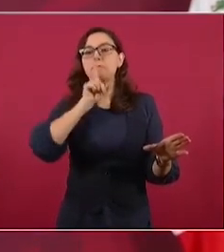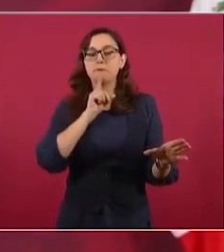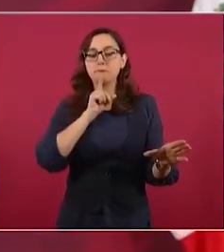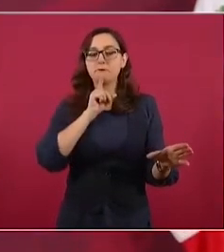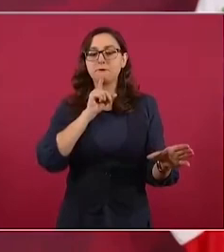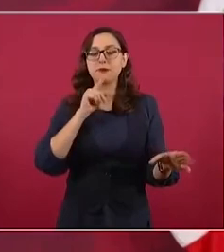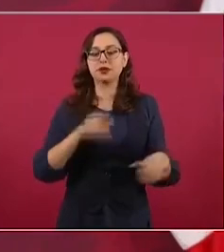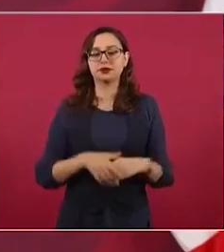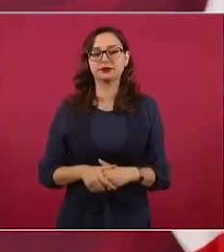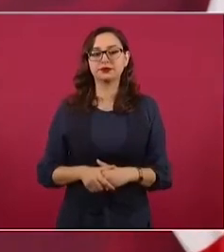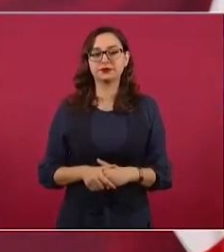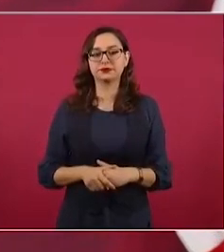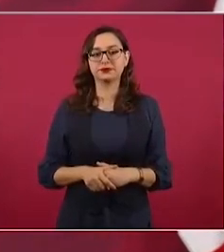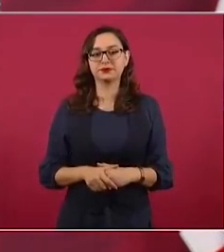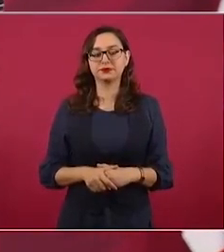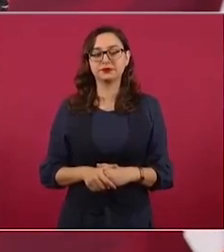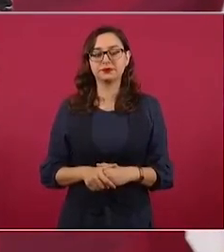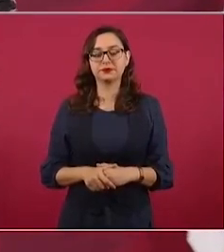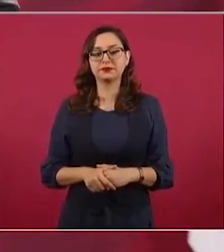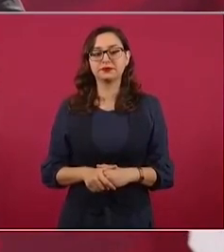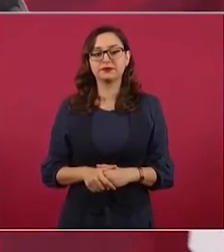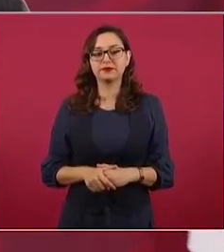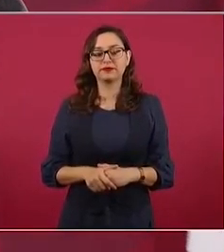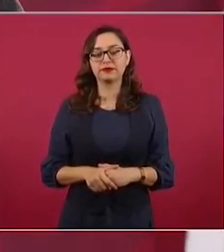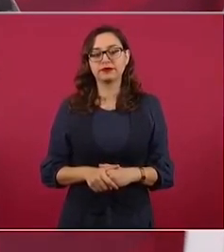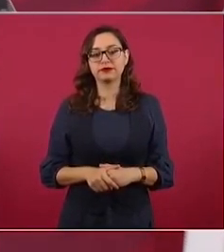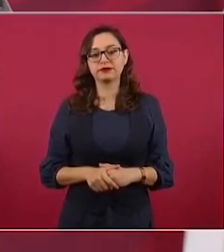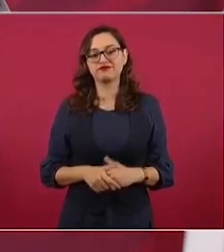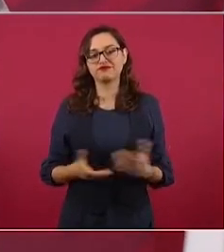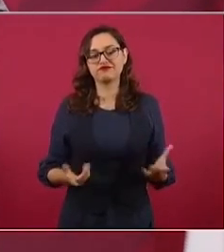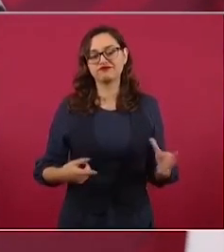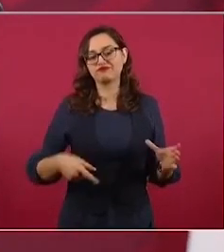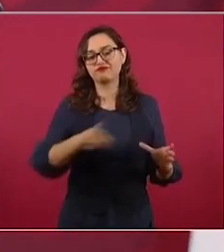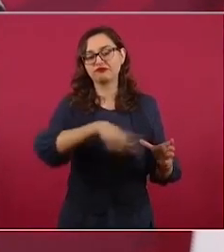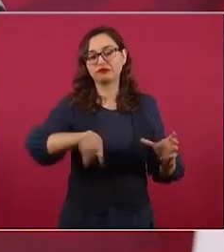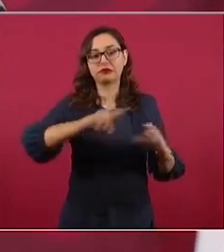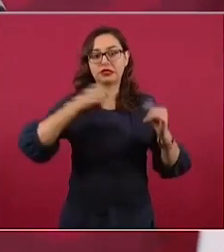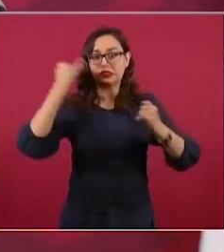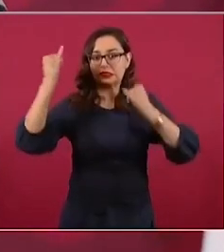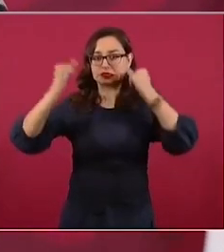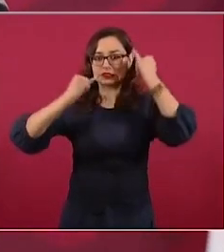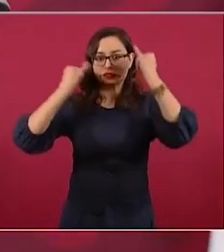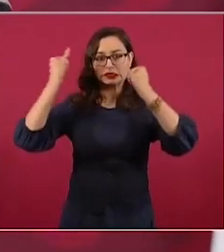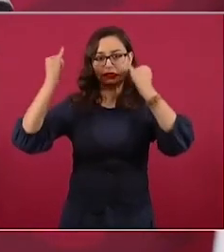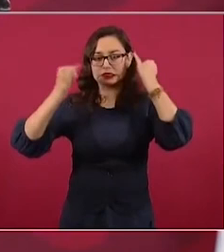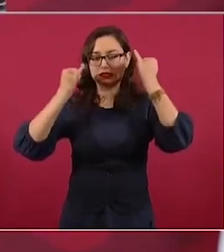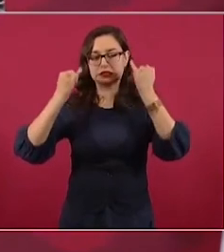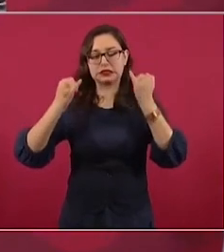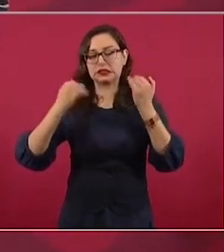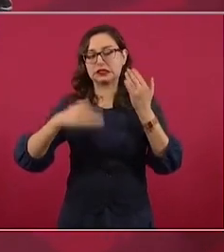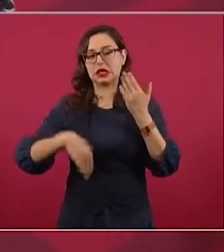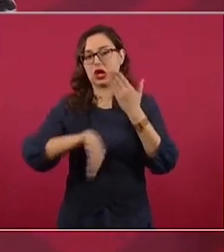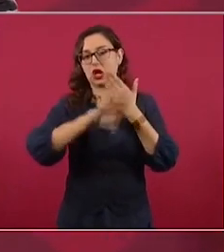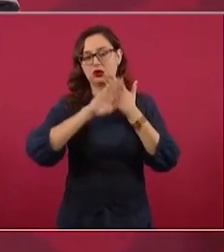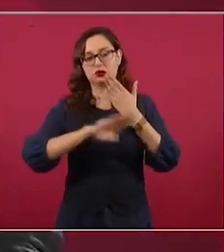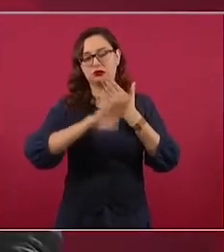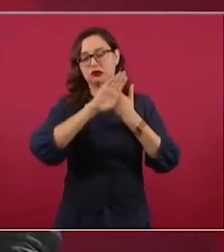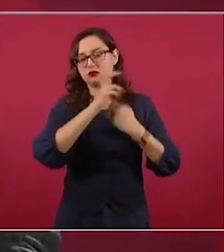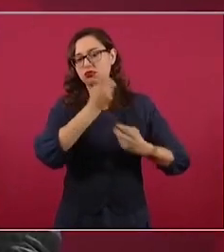que es un invento, una calumnia de nuestros